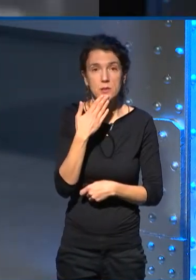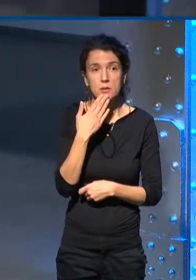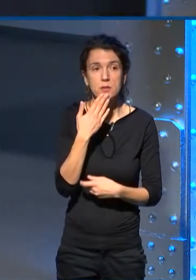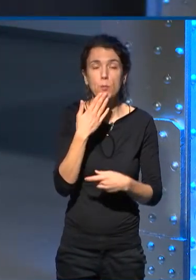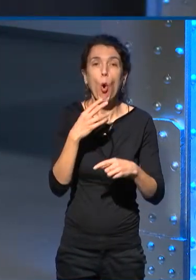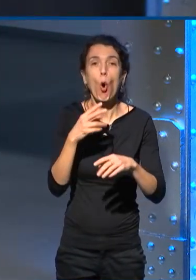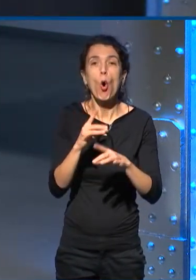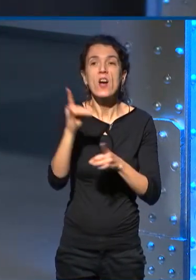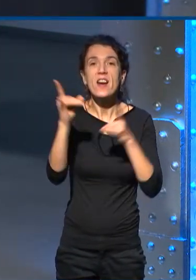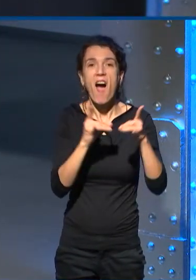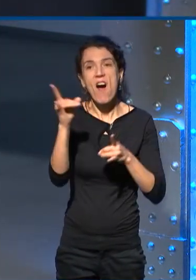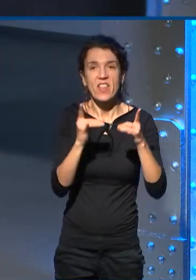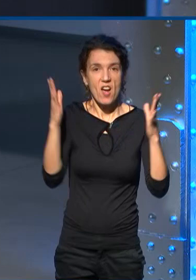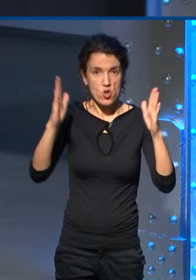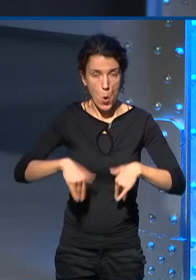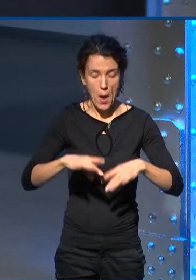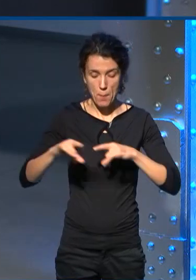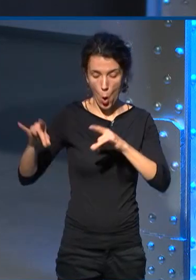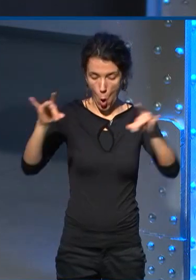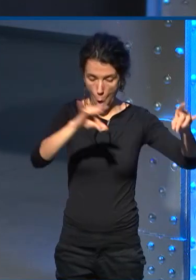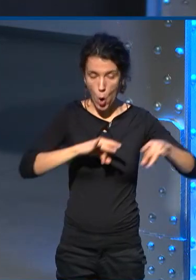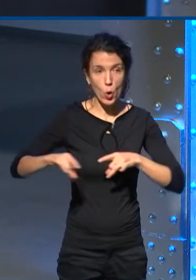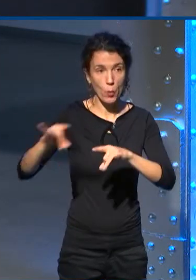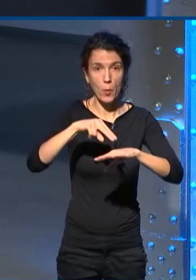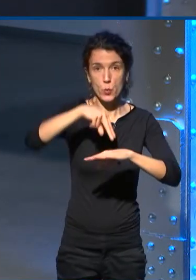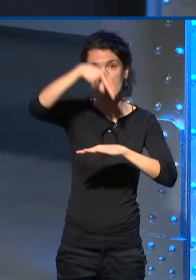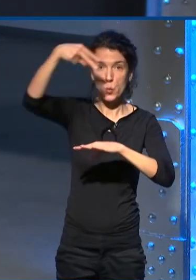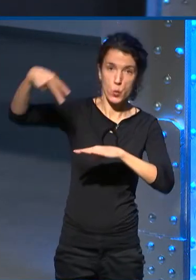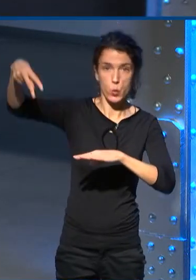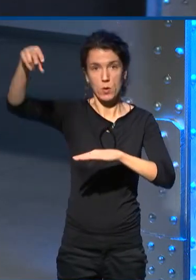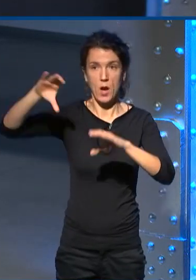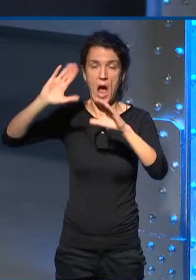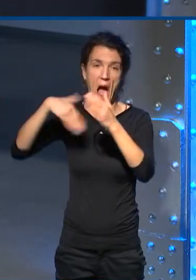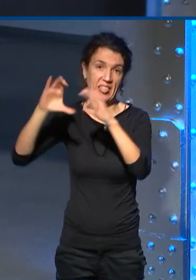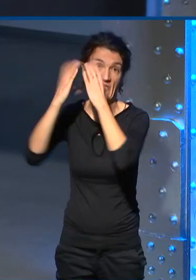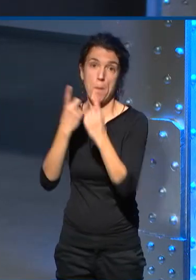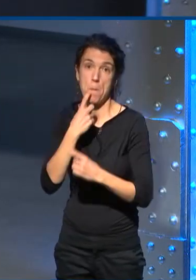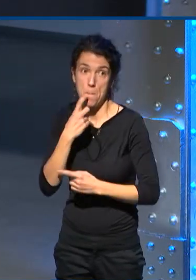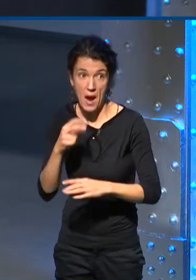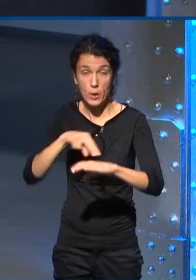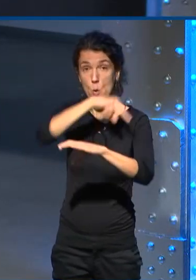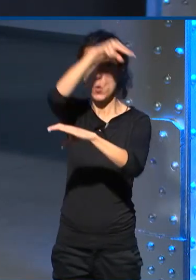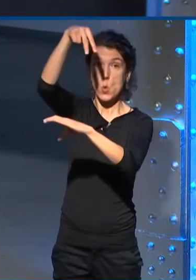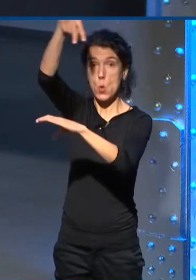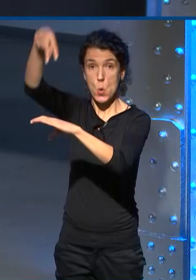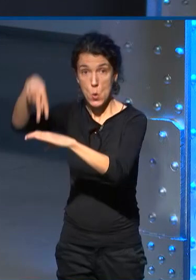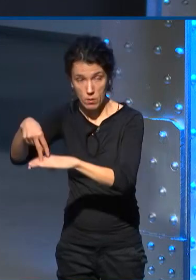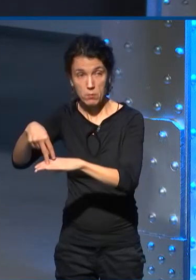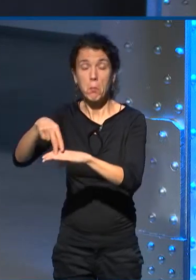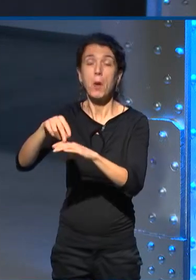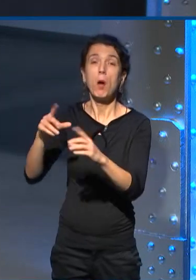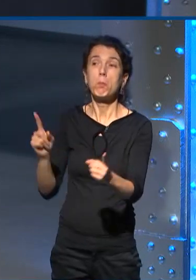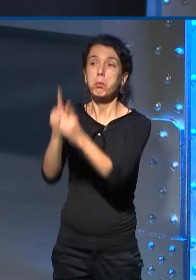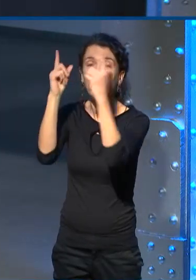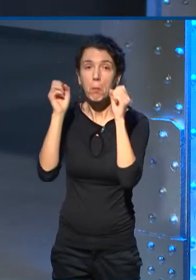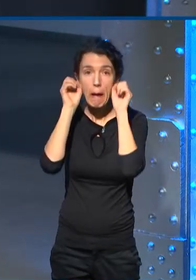antigravedad. Y entonces se echa los polvitos por encima y sube hasta Marte. Y entonces cuando sube hasta Marte, pues bueno, encuentra un marciano,